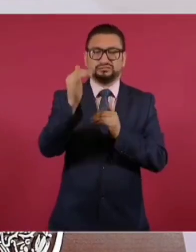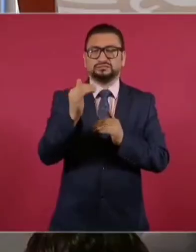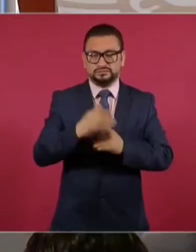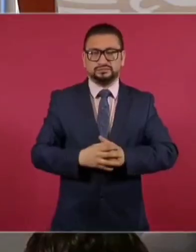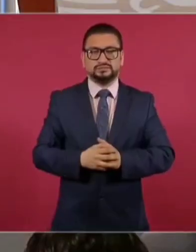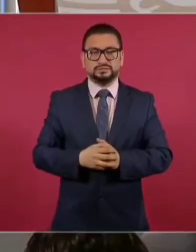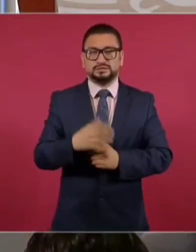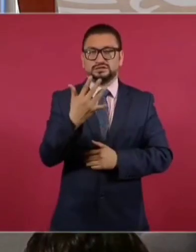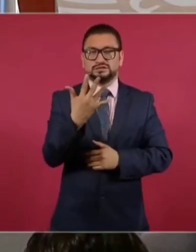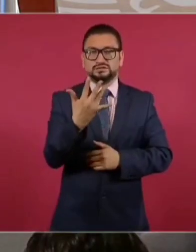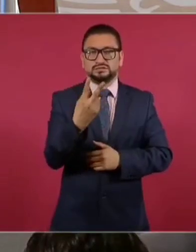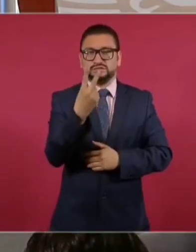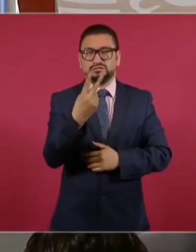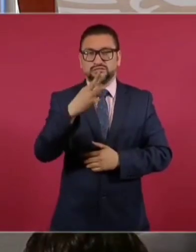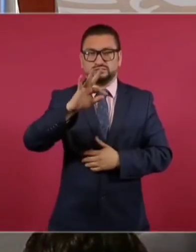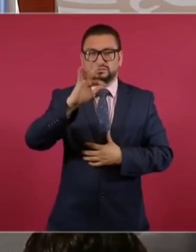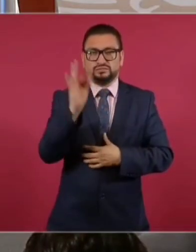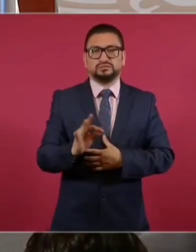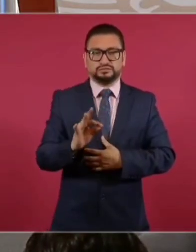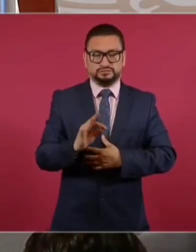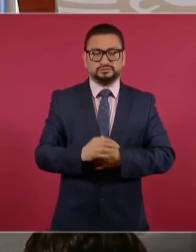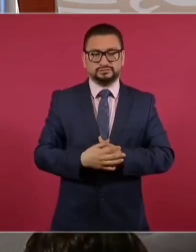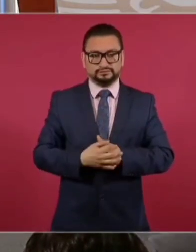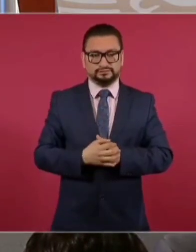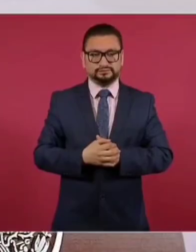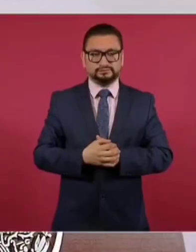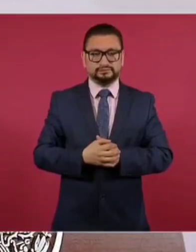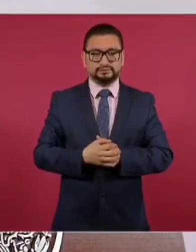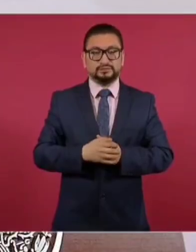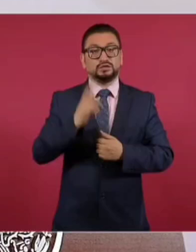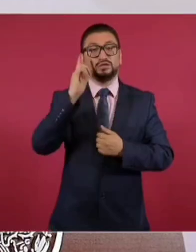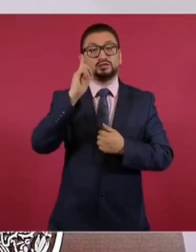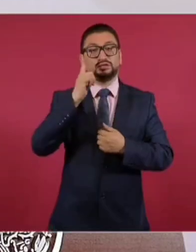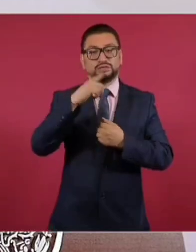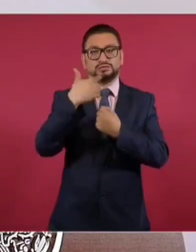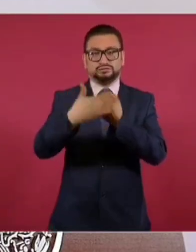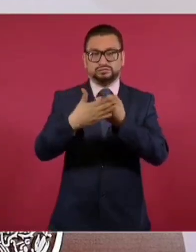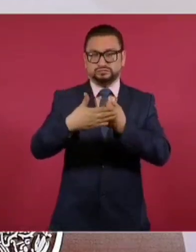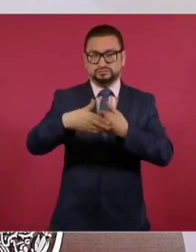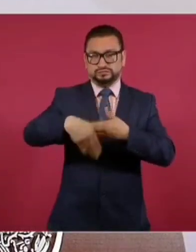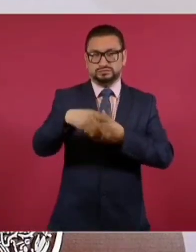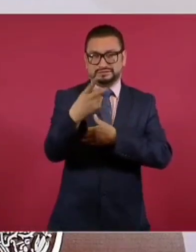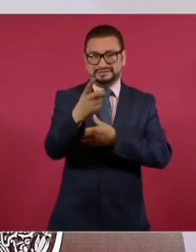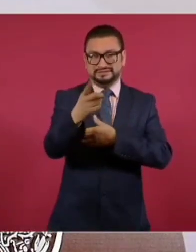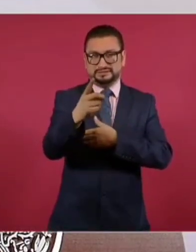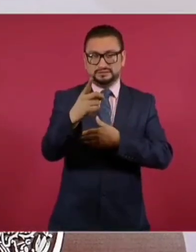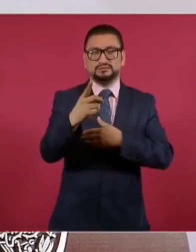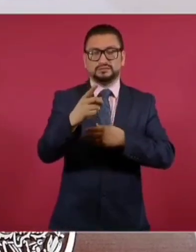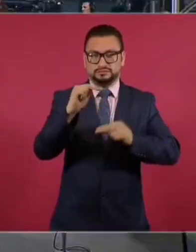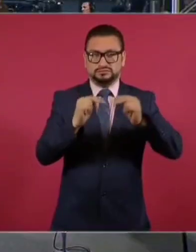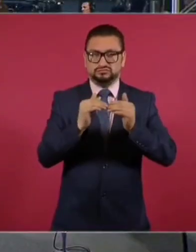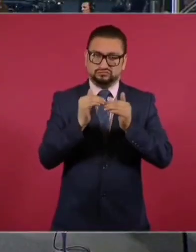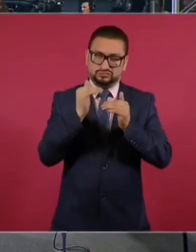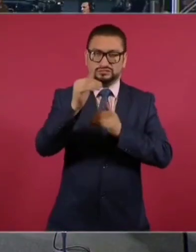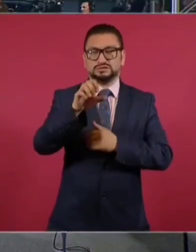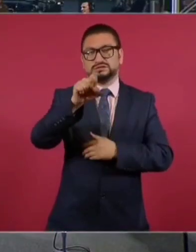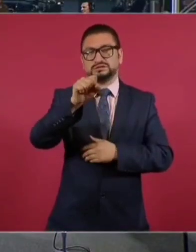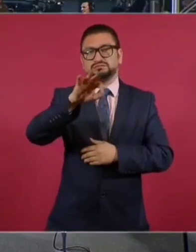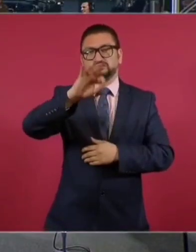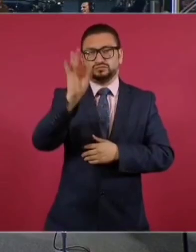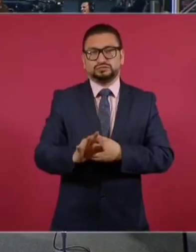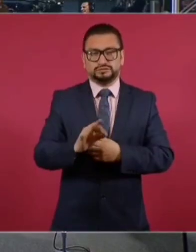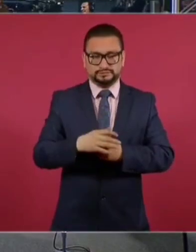generando el 52%, y esperemos que para finales de año va a estar generando el